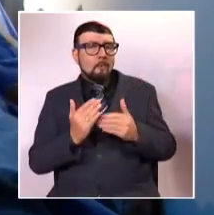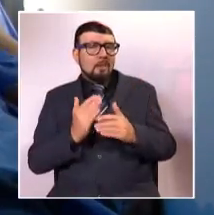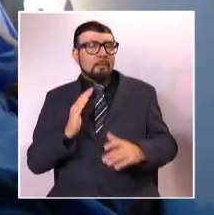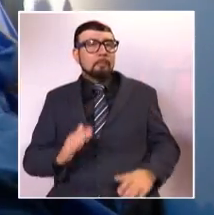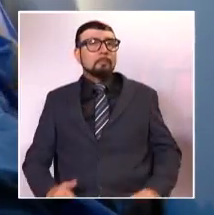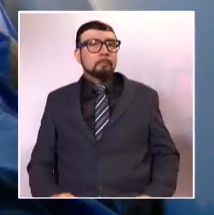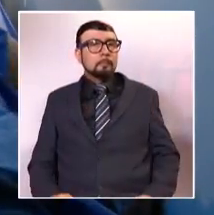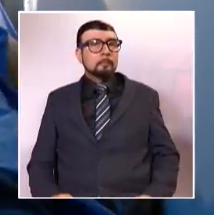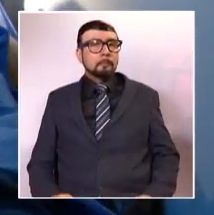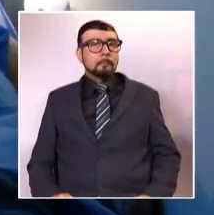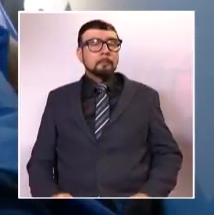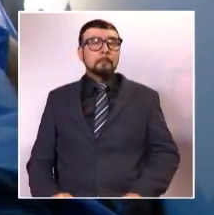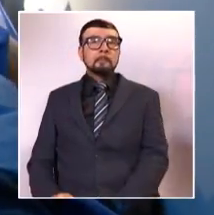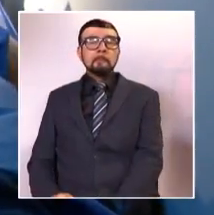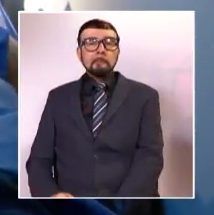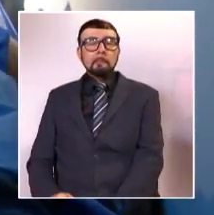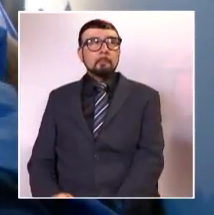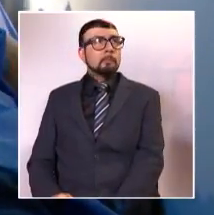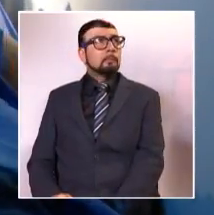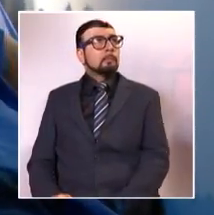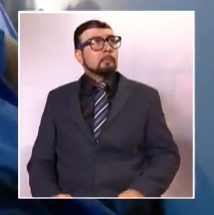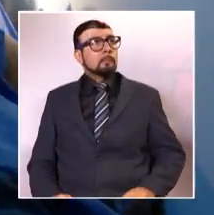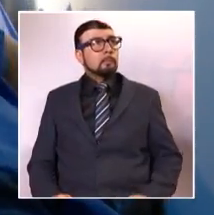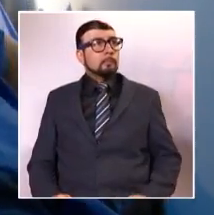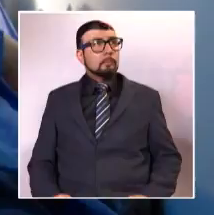superficial. Vamos a ver,